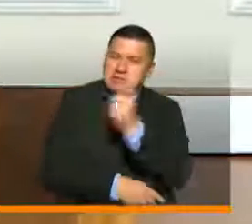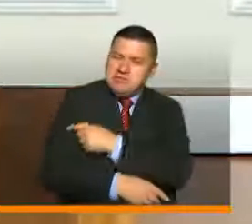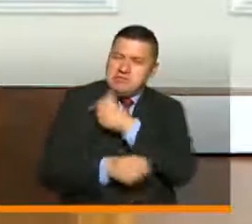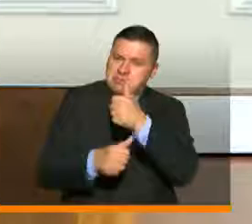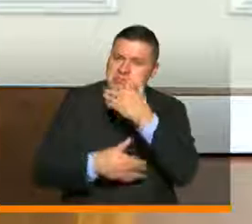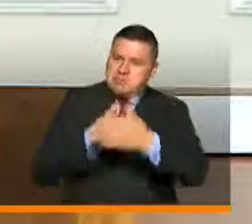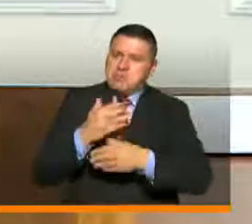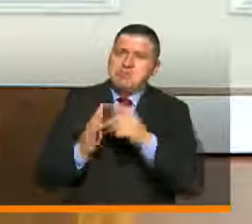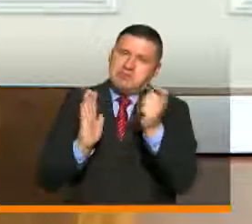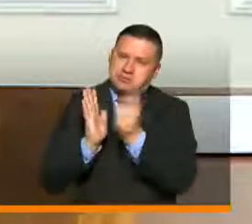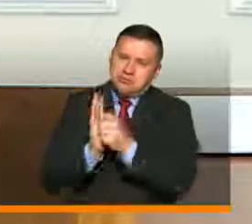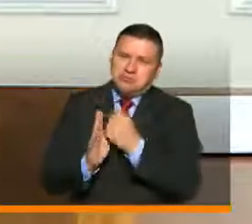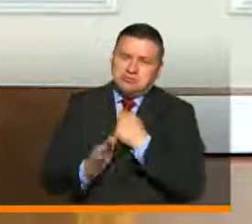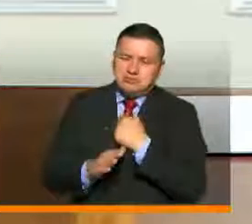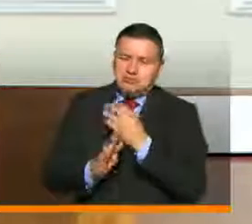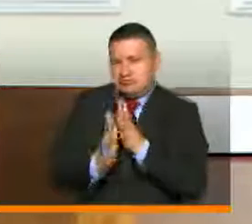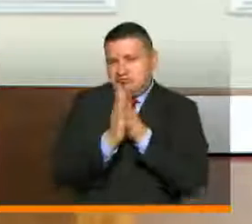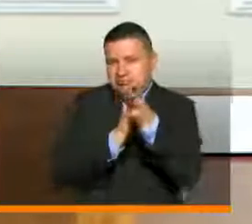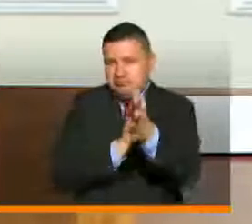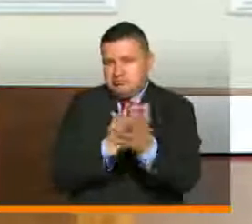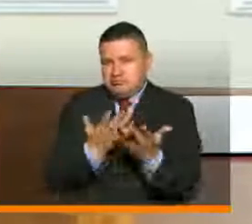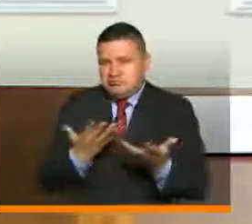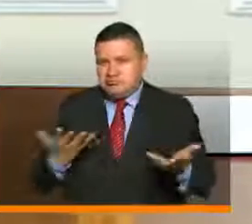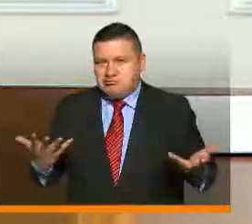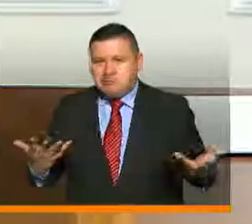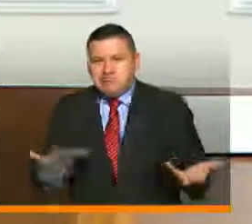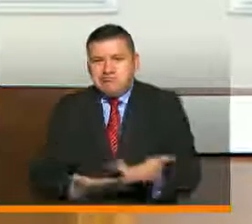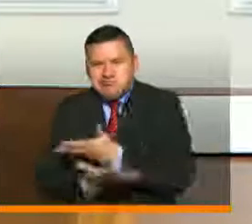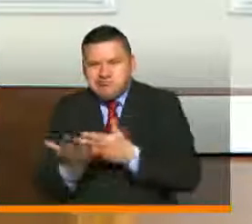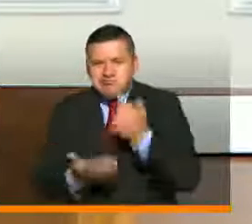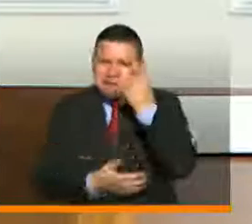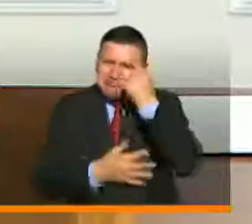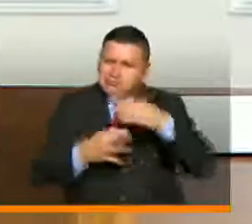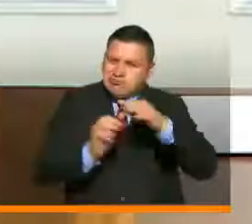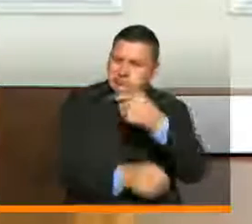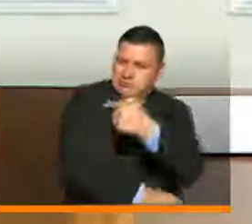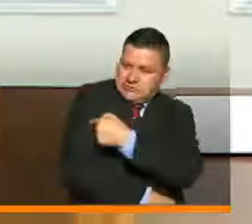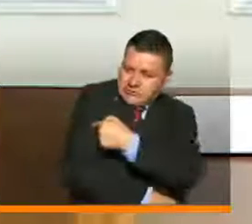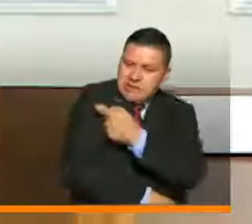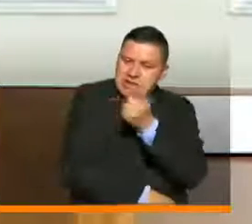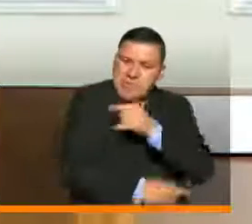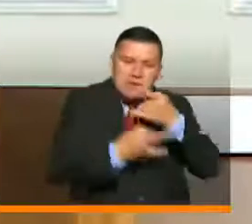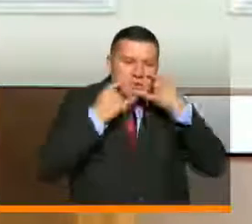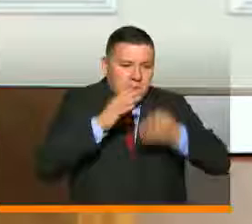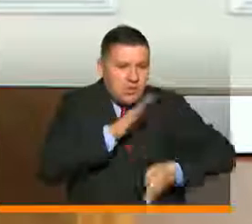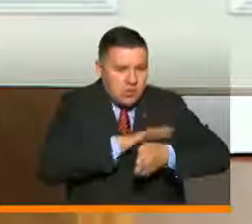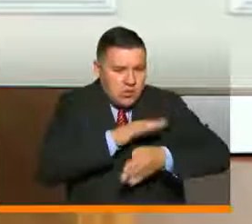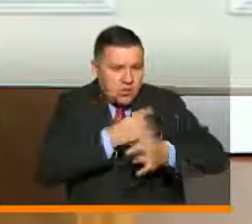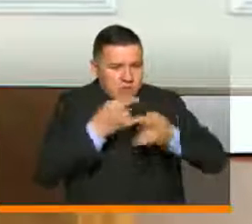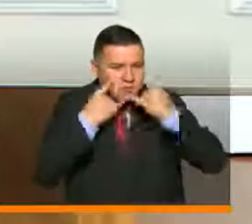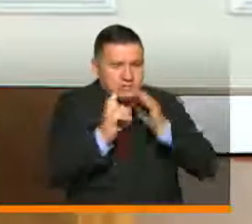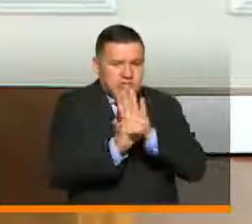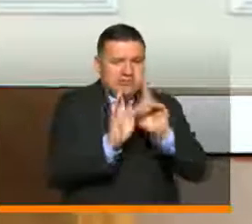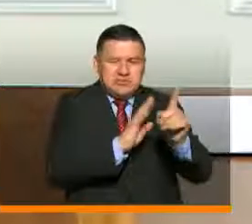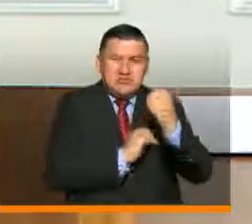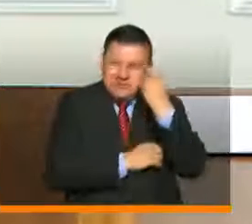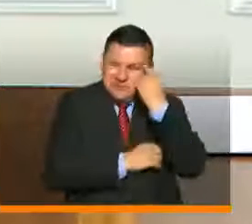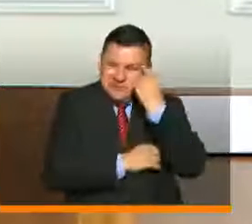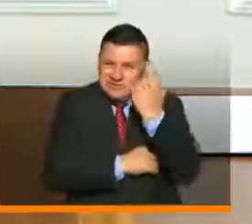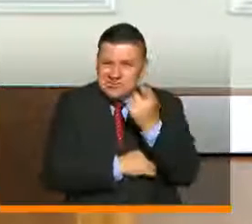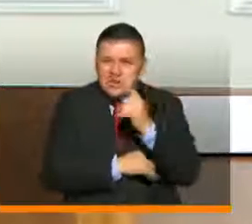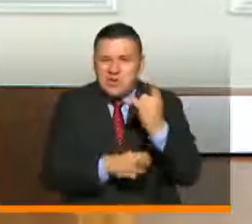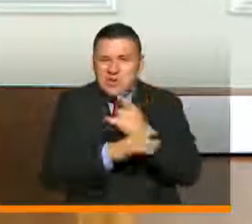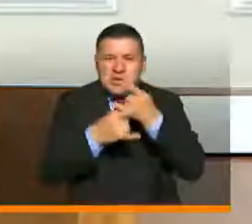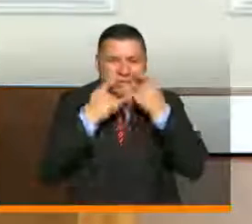éxito por eso la el mensaje de la combinación de factores farmacológicos como es el caso de la vacuna y los no farmacológicos el